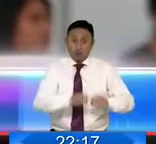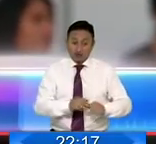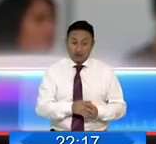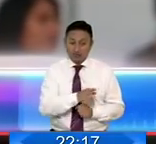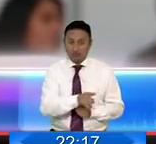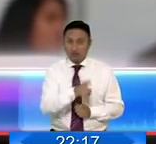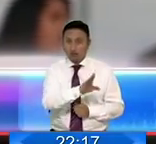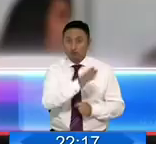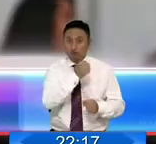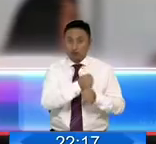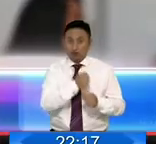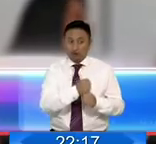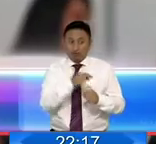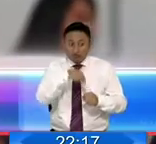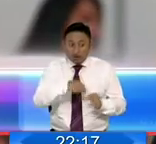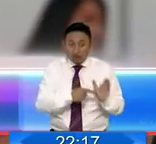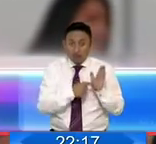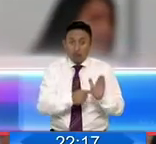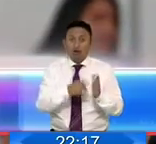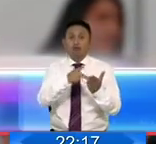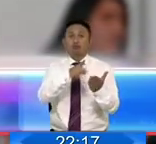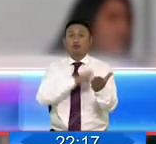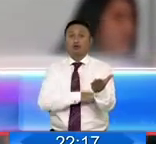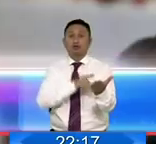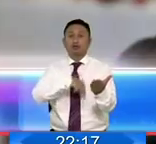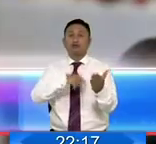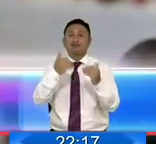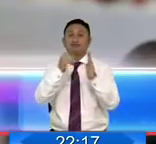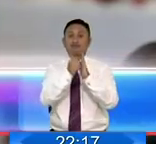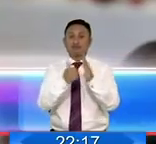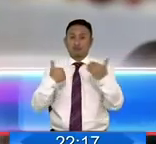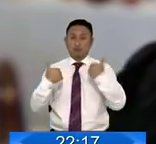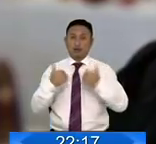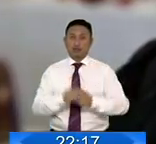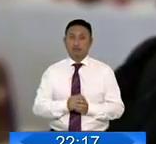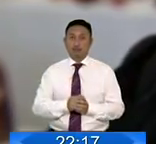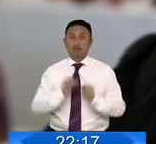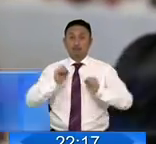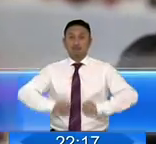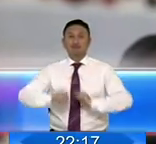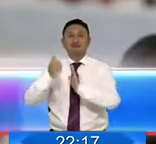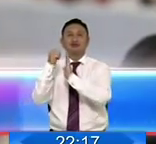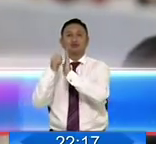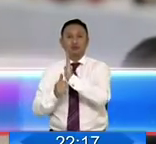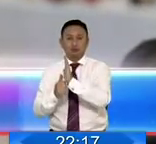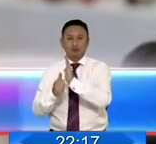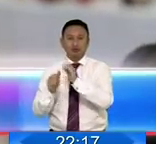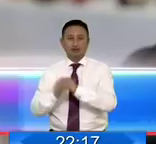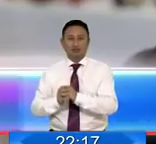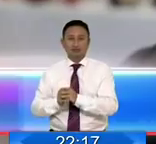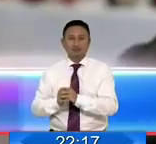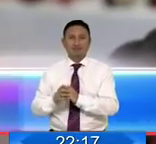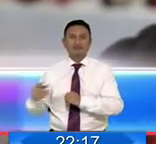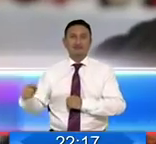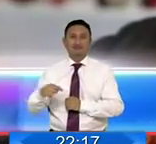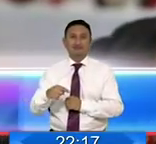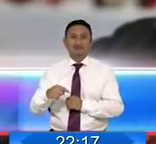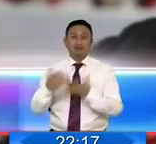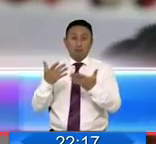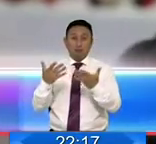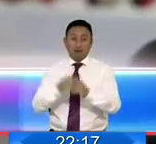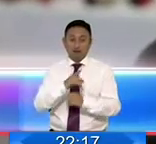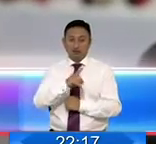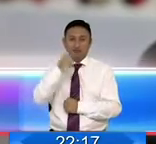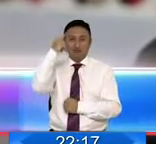su trabajo en el proyecto Artesano Artista. Elaboramos artesanías no solamente con las manos, sino que con la cabeza